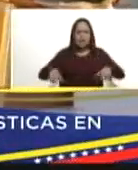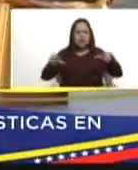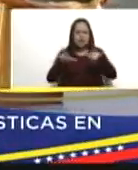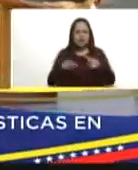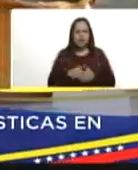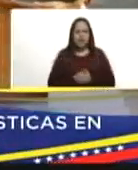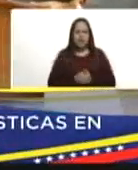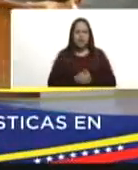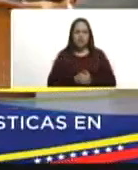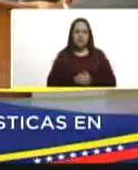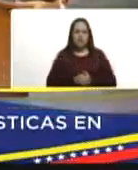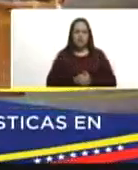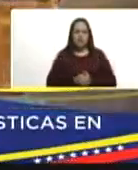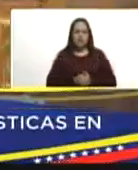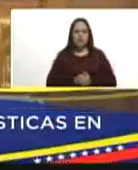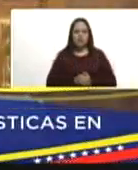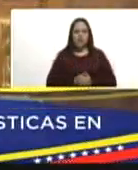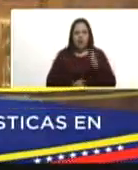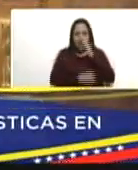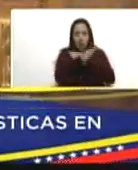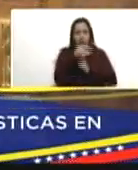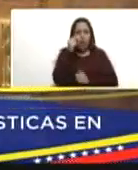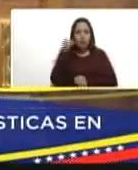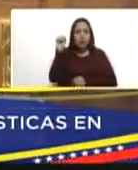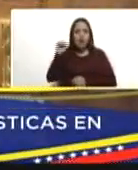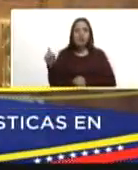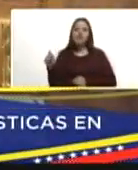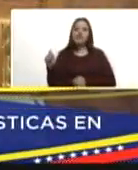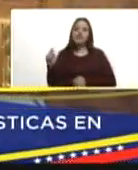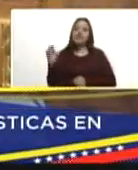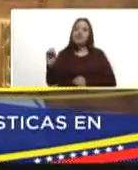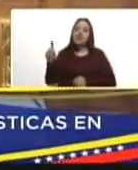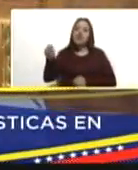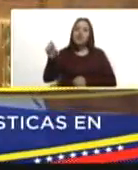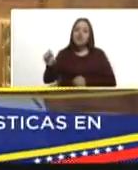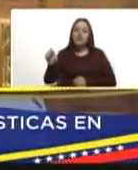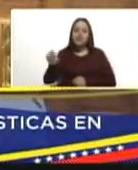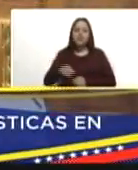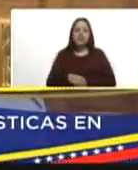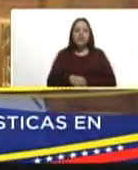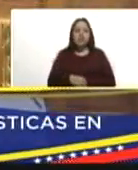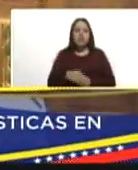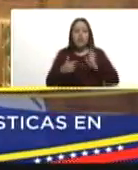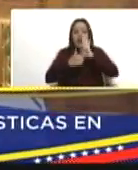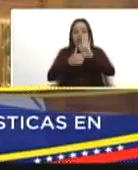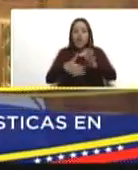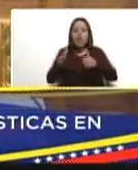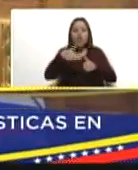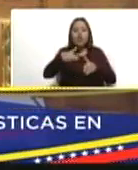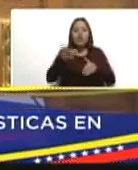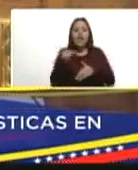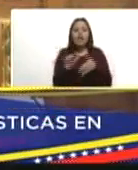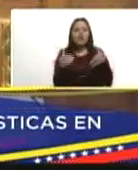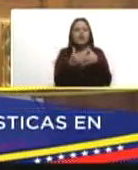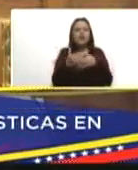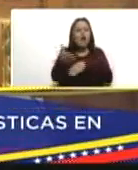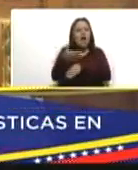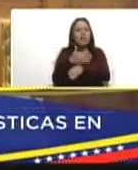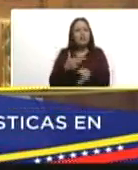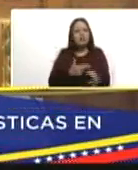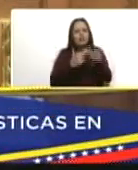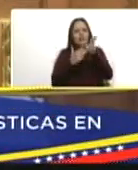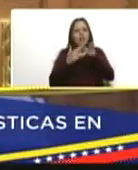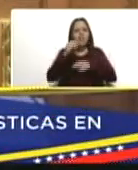turimiquire que vaya Fernando Soto y enseñe donde era el frente guerrillero Ezequiel Zamora ruta